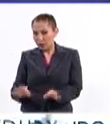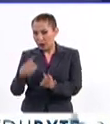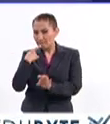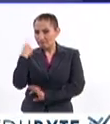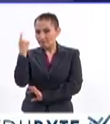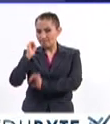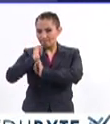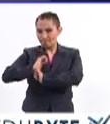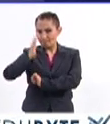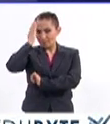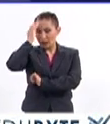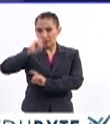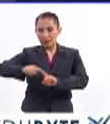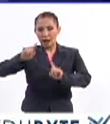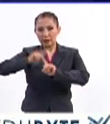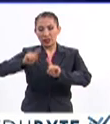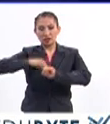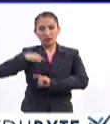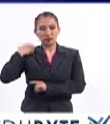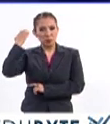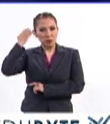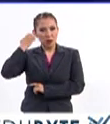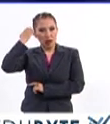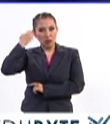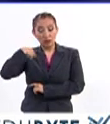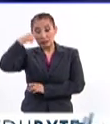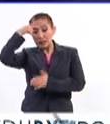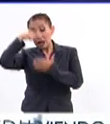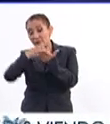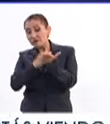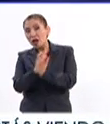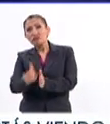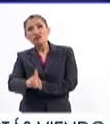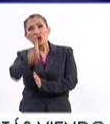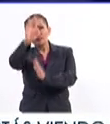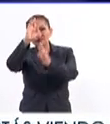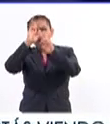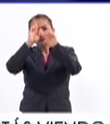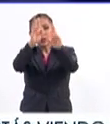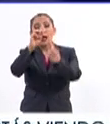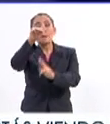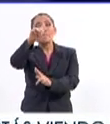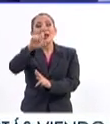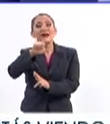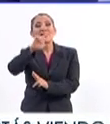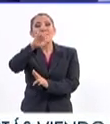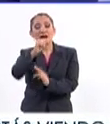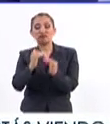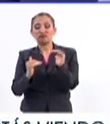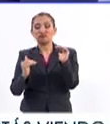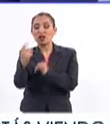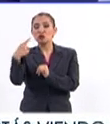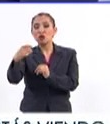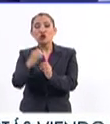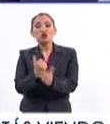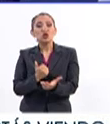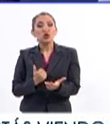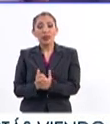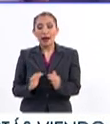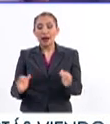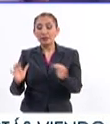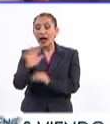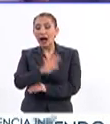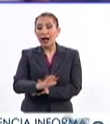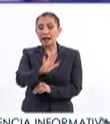bajo el mando de sus diferentes tlatoanis y con fiel creencia a sus dioses, los mexicas engrandecieron su ciudad en